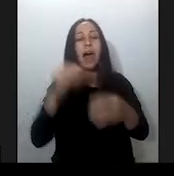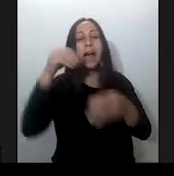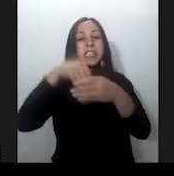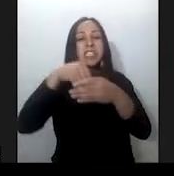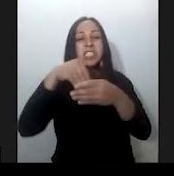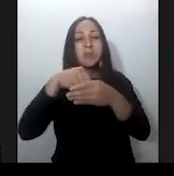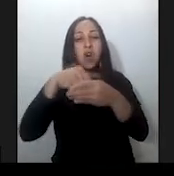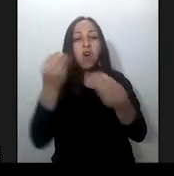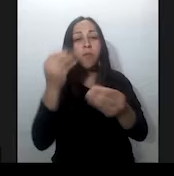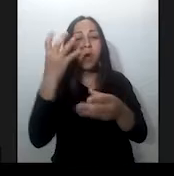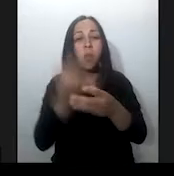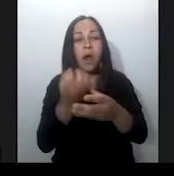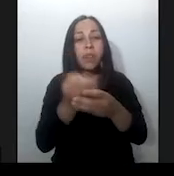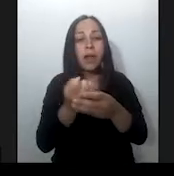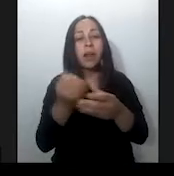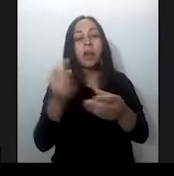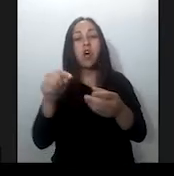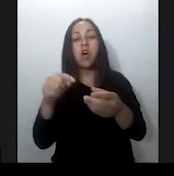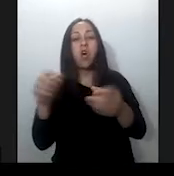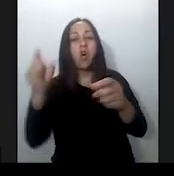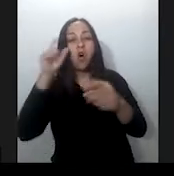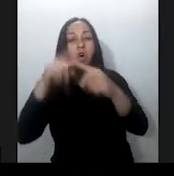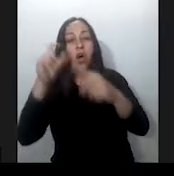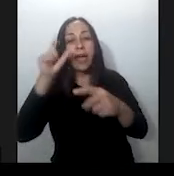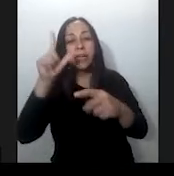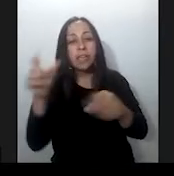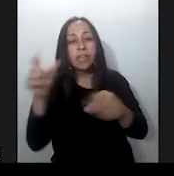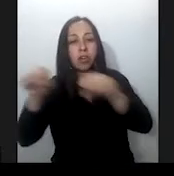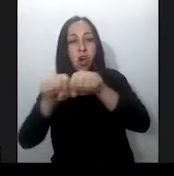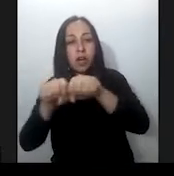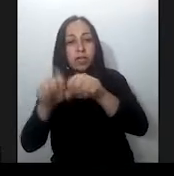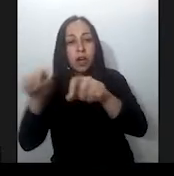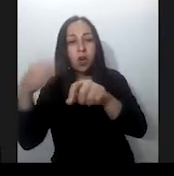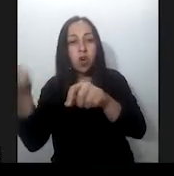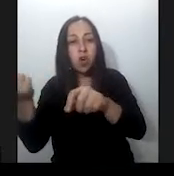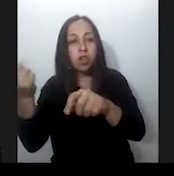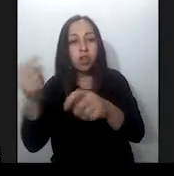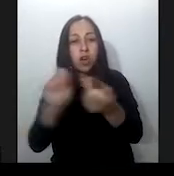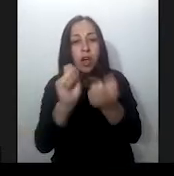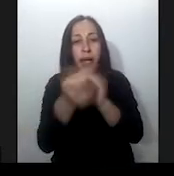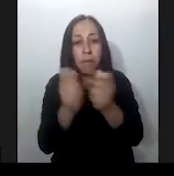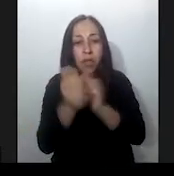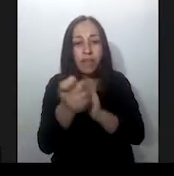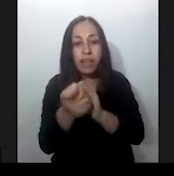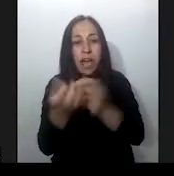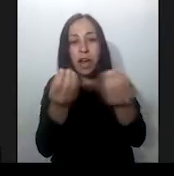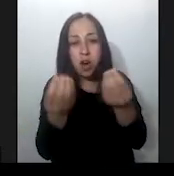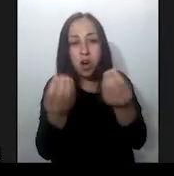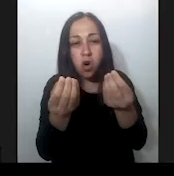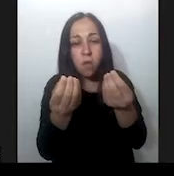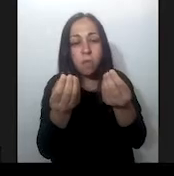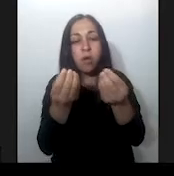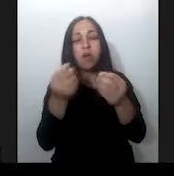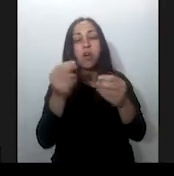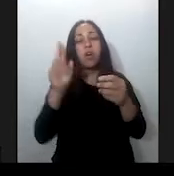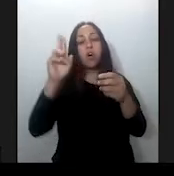conectar Excel con algunos otros orígenes de datos muy habituales para que puedan realizar algunas transformaciones, cómo podemos eliminar duplicados,